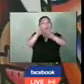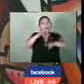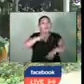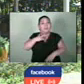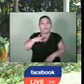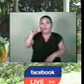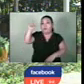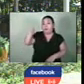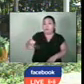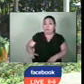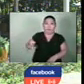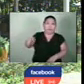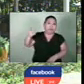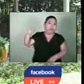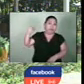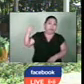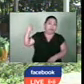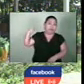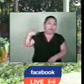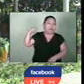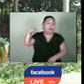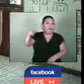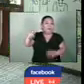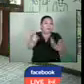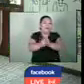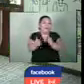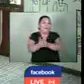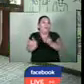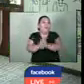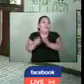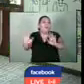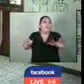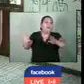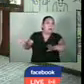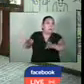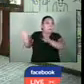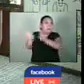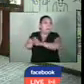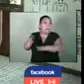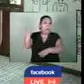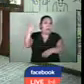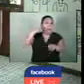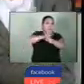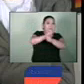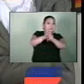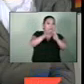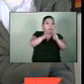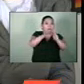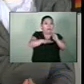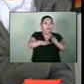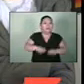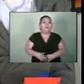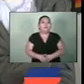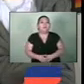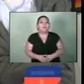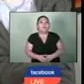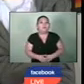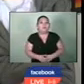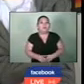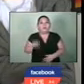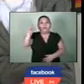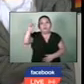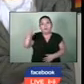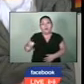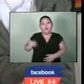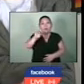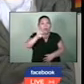más antiguo del país y fue uno de los afectados por el cierre económico por la pandemia del COVID-19. Los 48 hoteles de Ruta